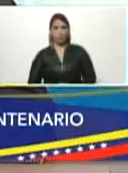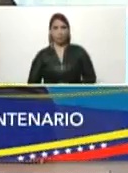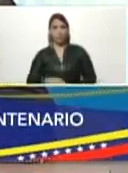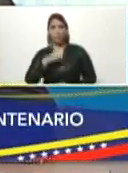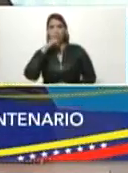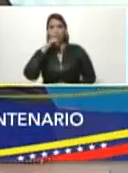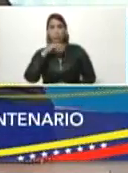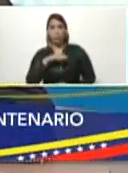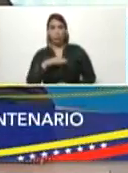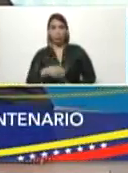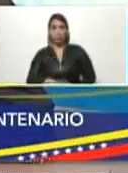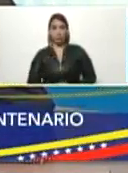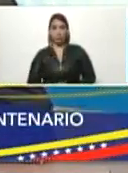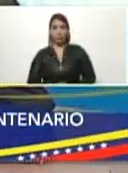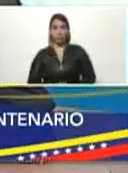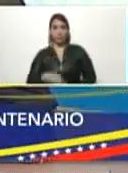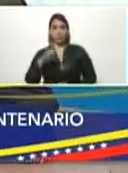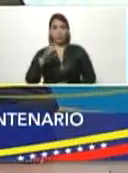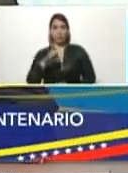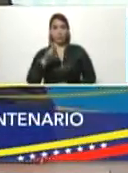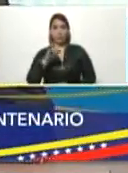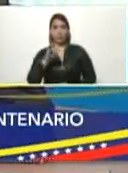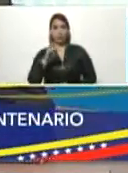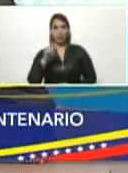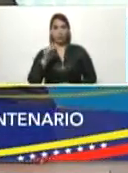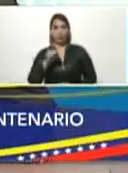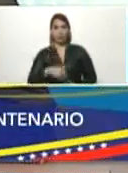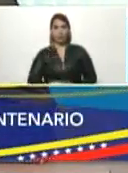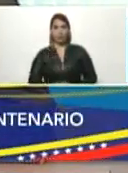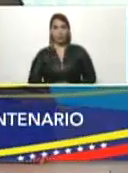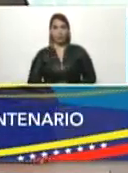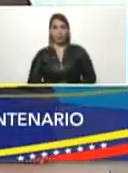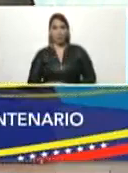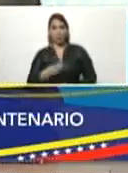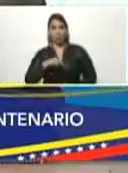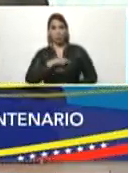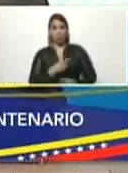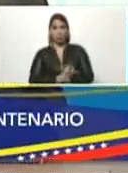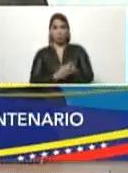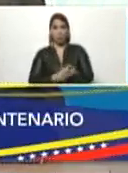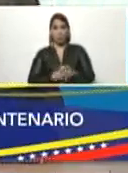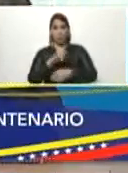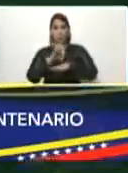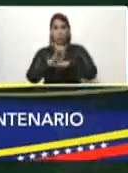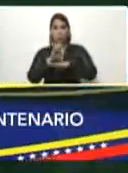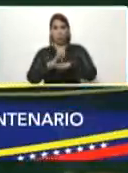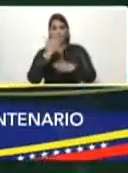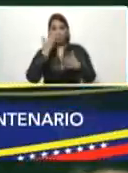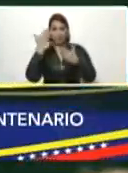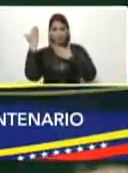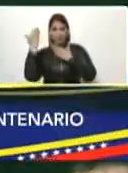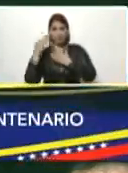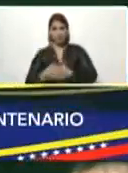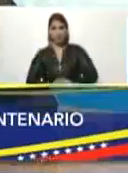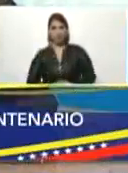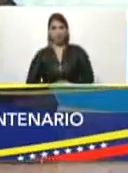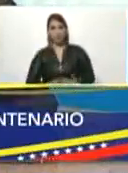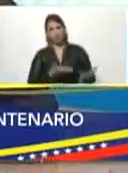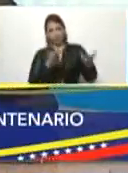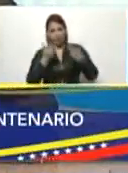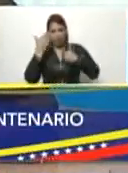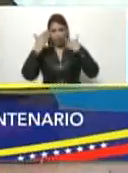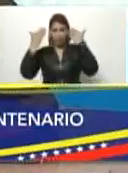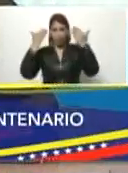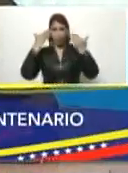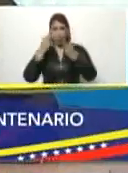historiadora Erika Silva Charvet, de nuestra hermana Ecuador. Querida Ecuador, si nos puede dar un saludo, por